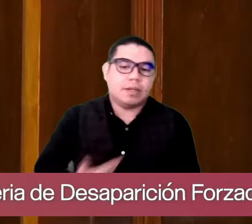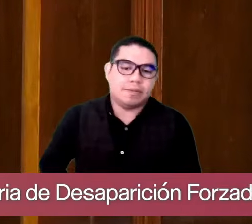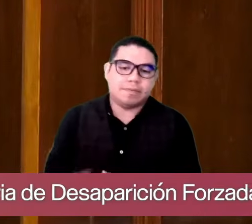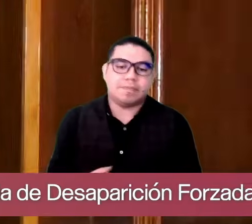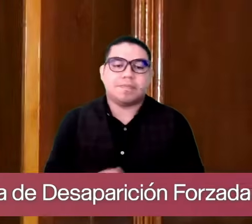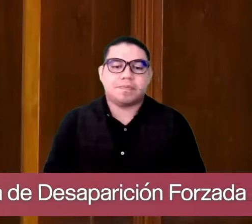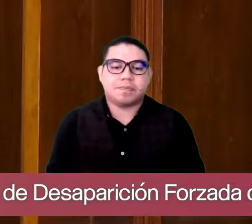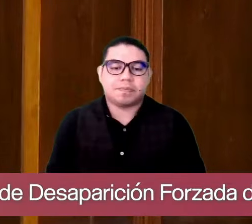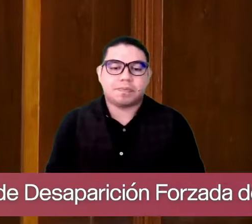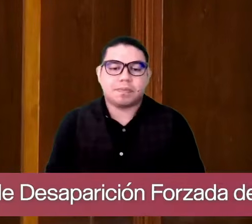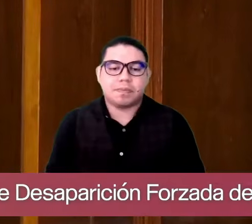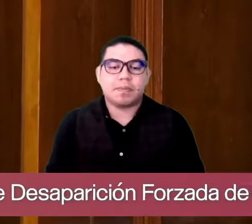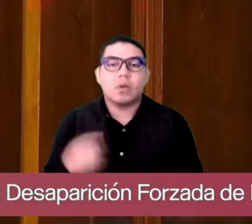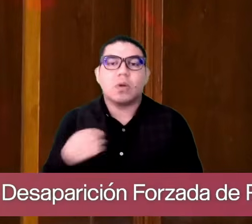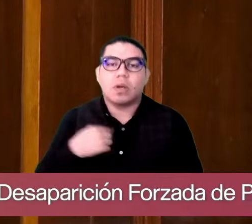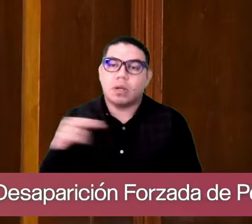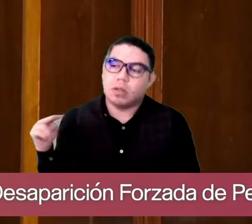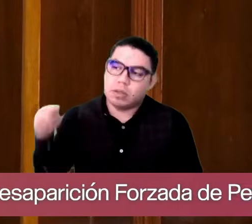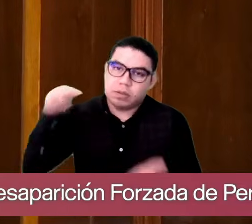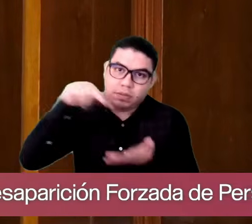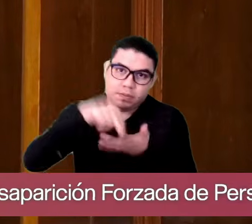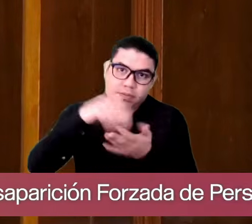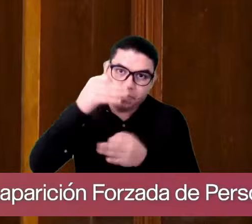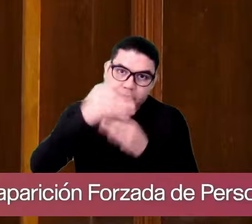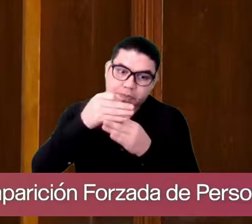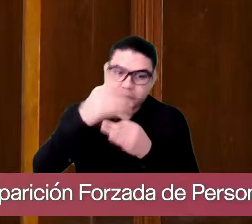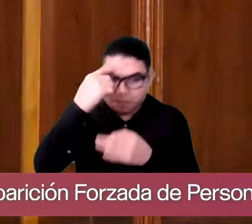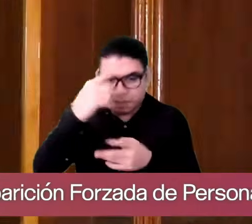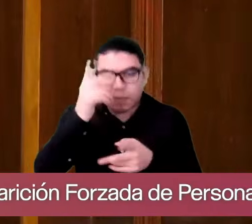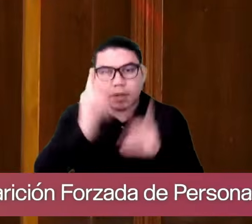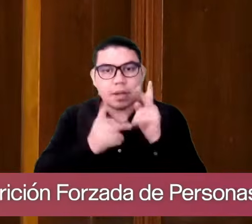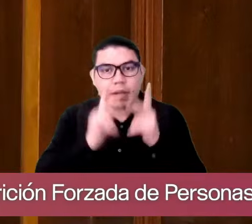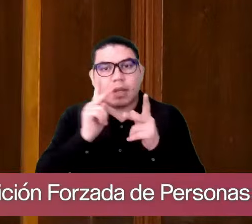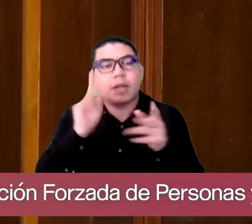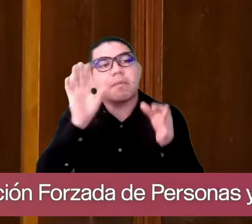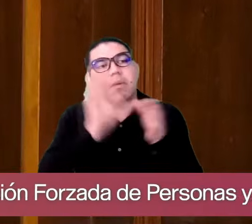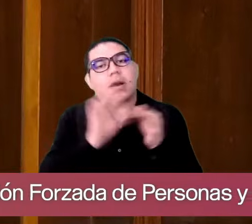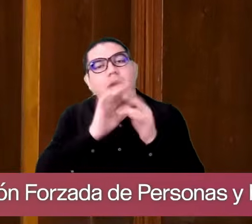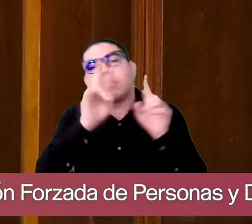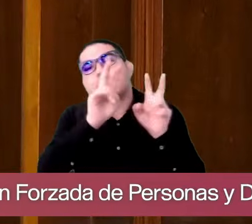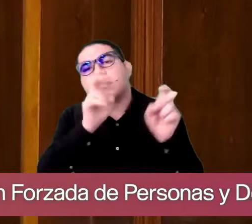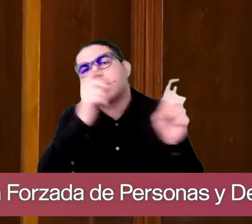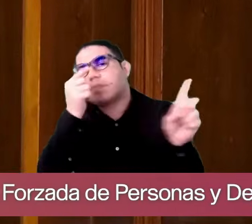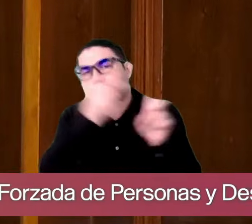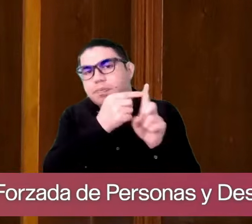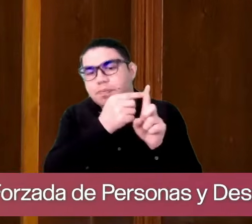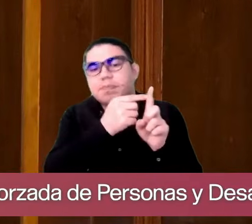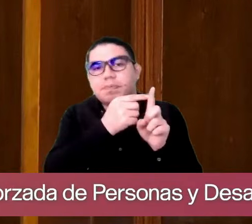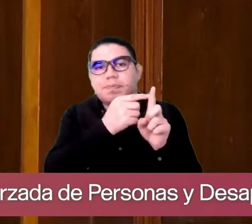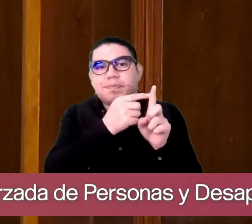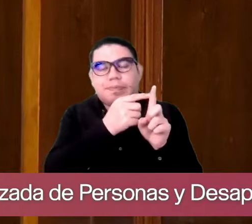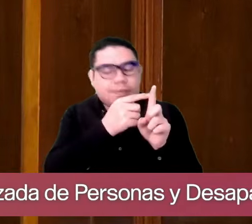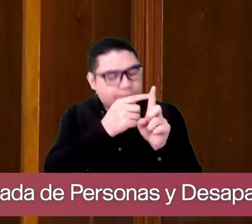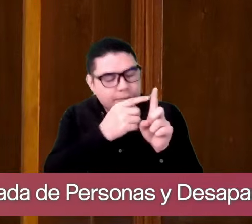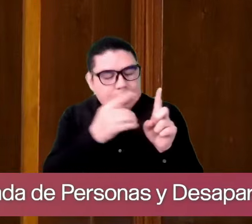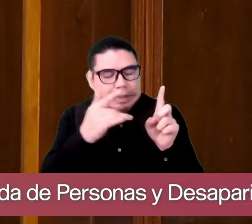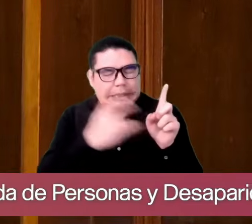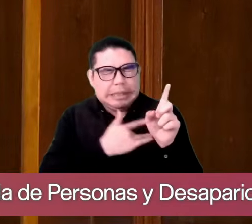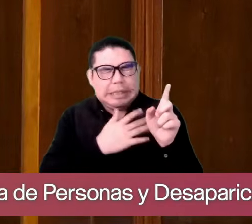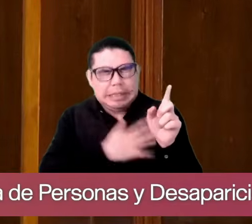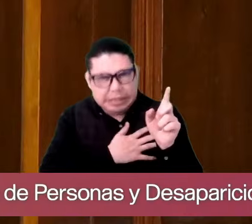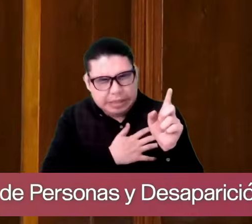Subo a esta tribuna para hablar de un tema que atraviesa corazones, que